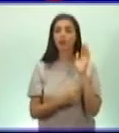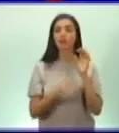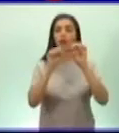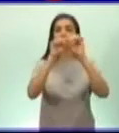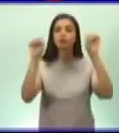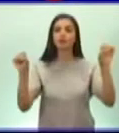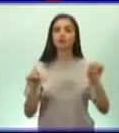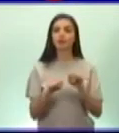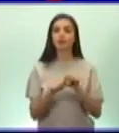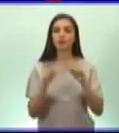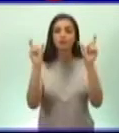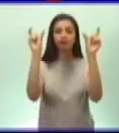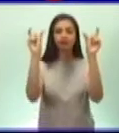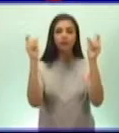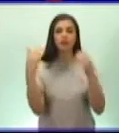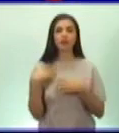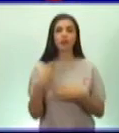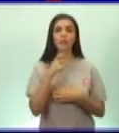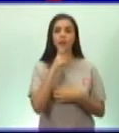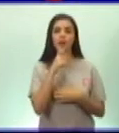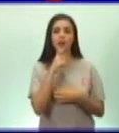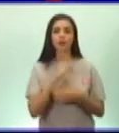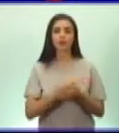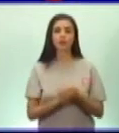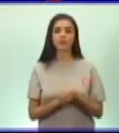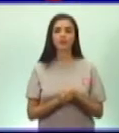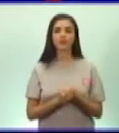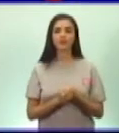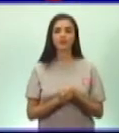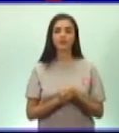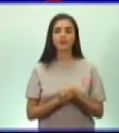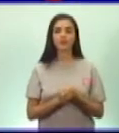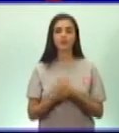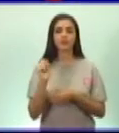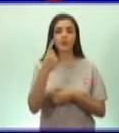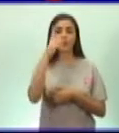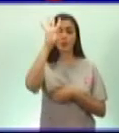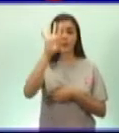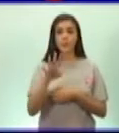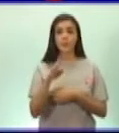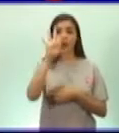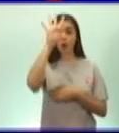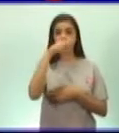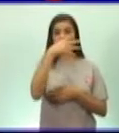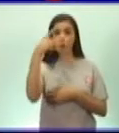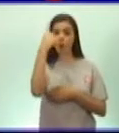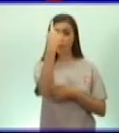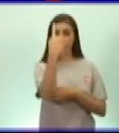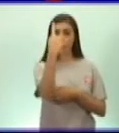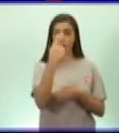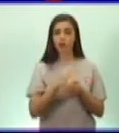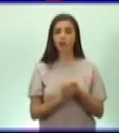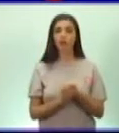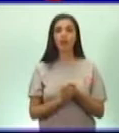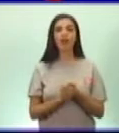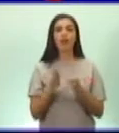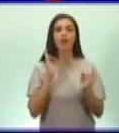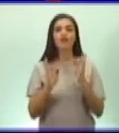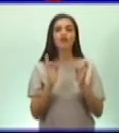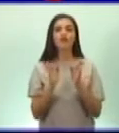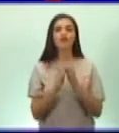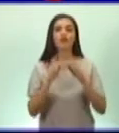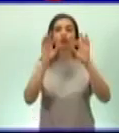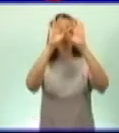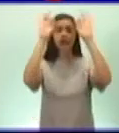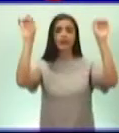renal. En la primera columna ya tienen la función de este sistema, que es